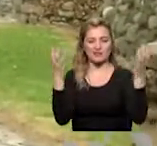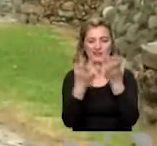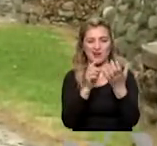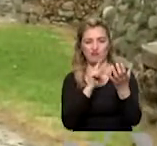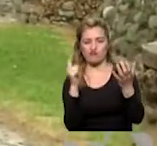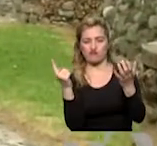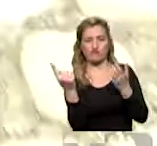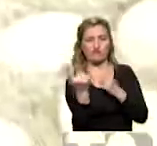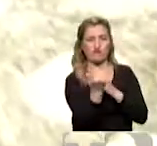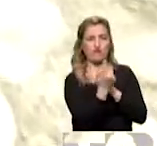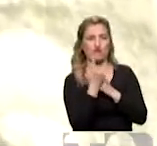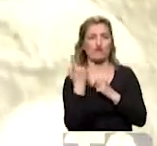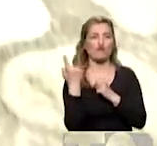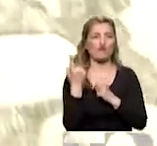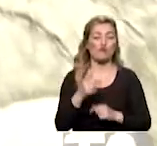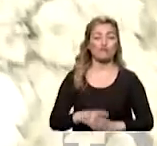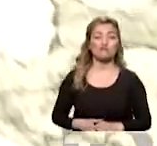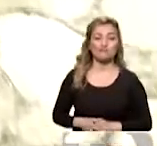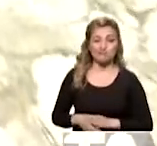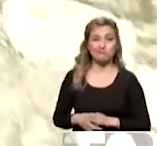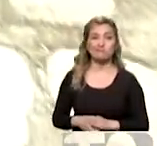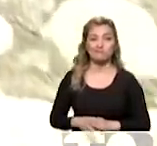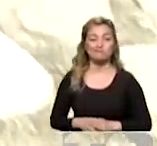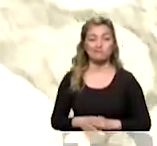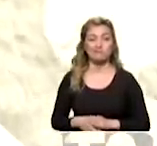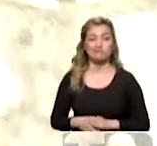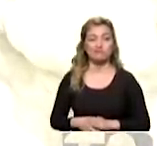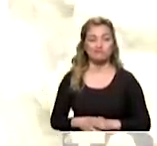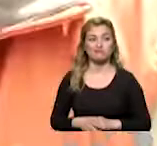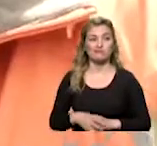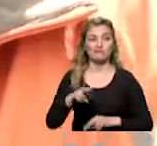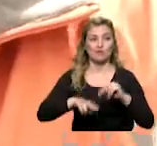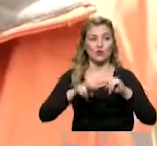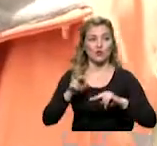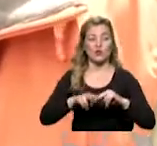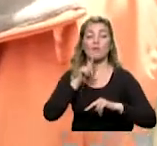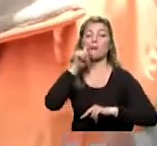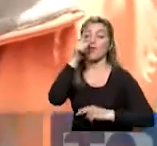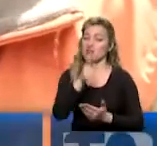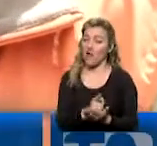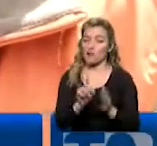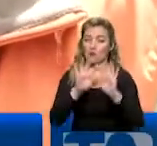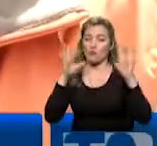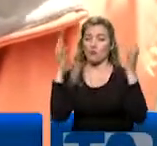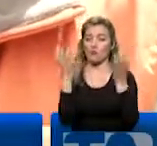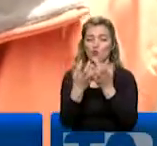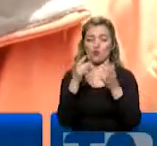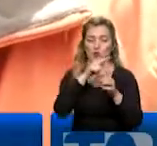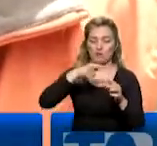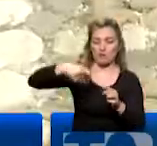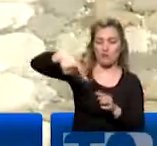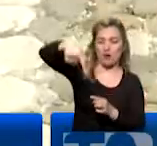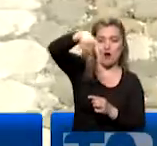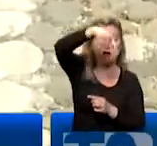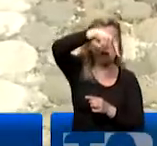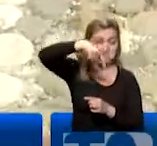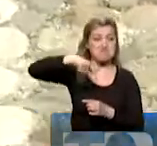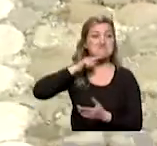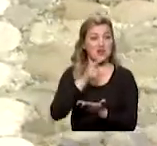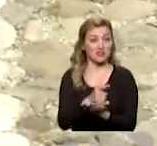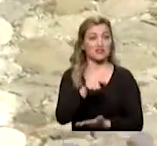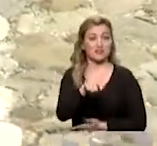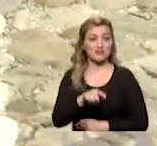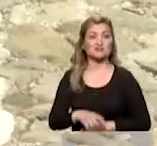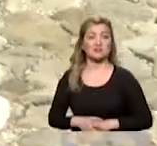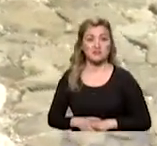construido como concepto de la mitad del mundo, donde está la línea que une a los dos hemisferios para hacer un mundo, es la línea que une. Y a pesar de